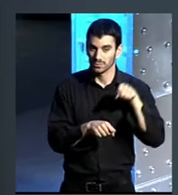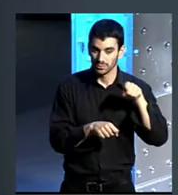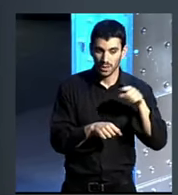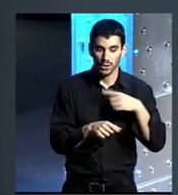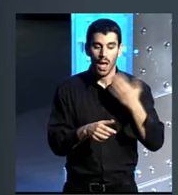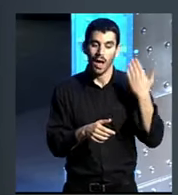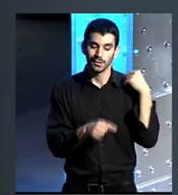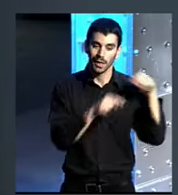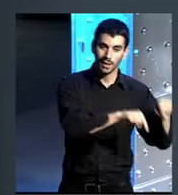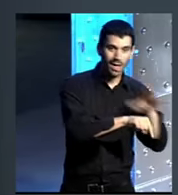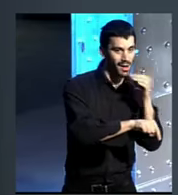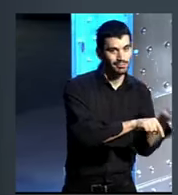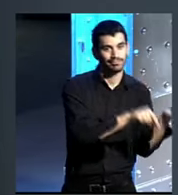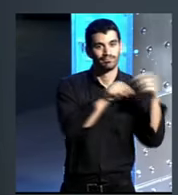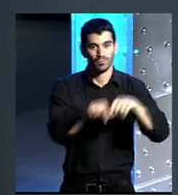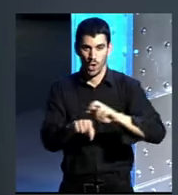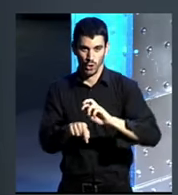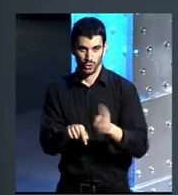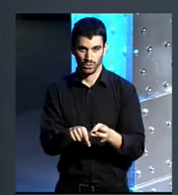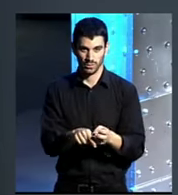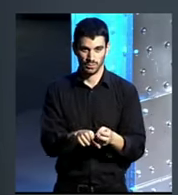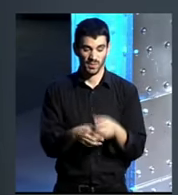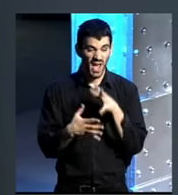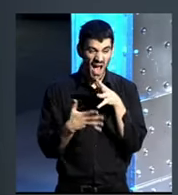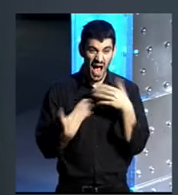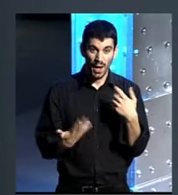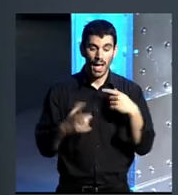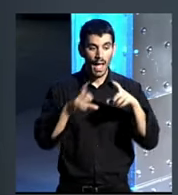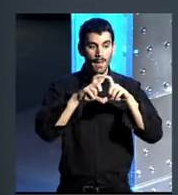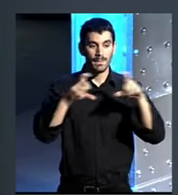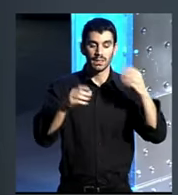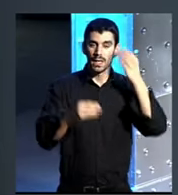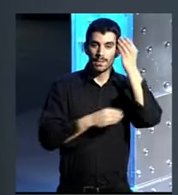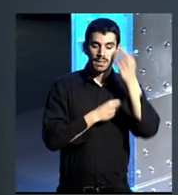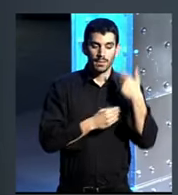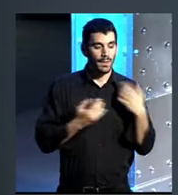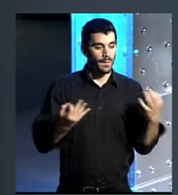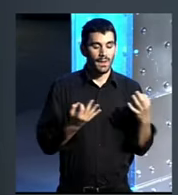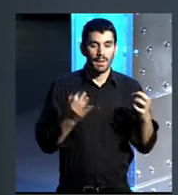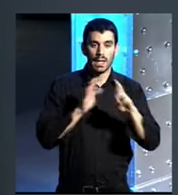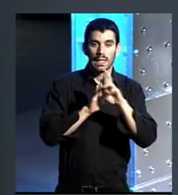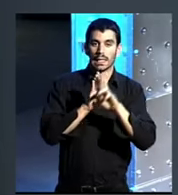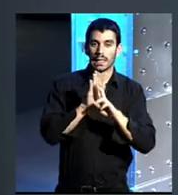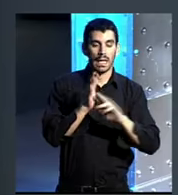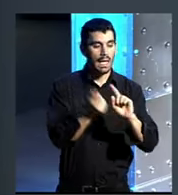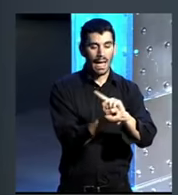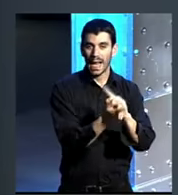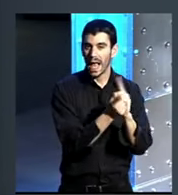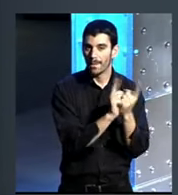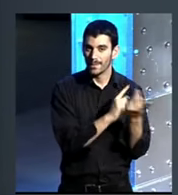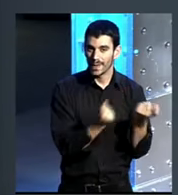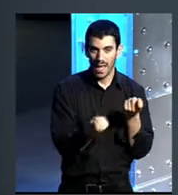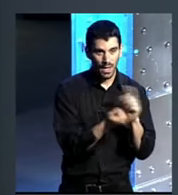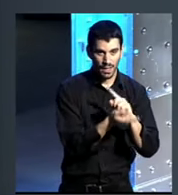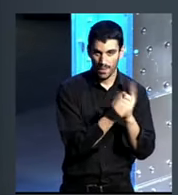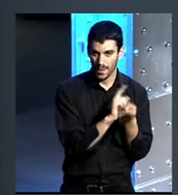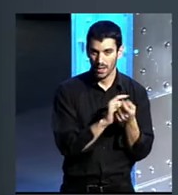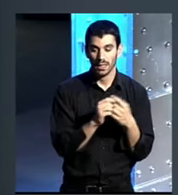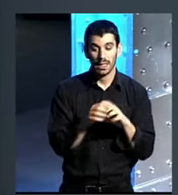Hoy en día se espera de las empresas que cambien regulaciones si es necesario y que intervengan en geopolítica. La